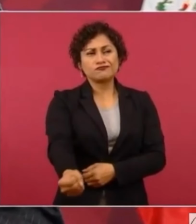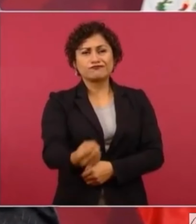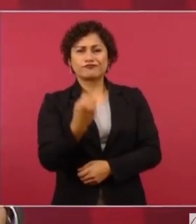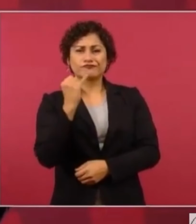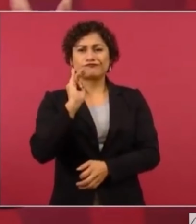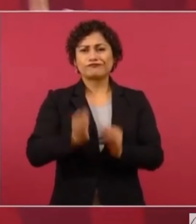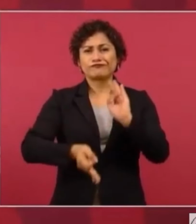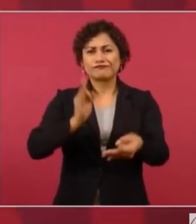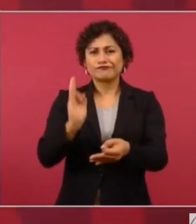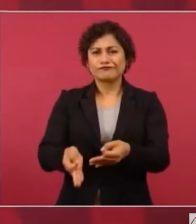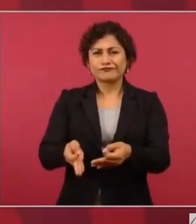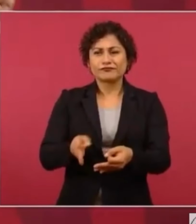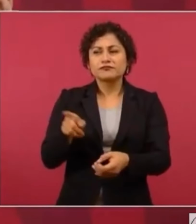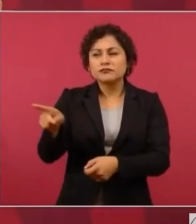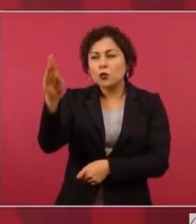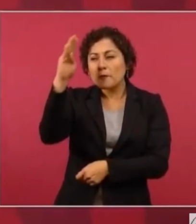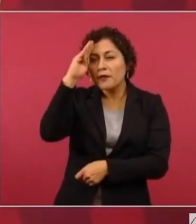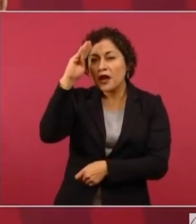Polarización sería